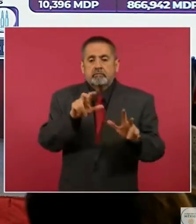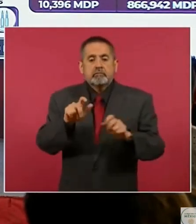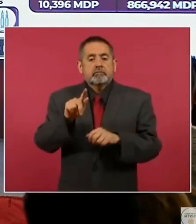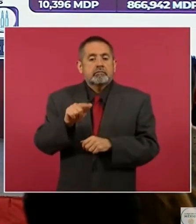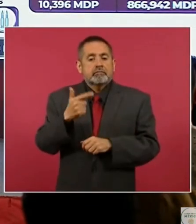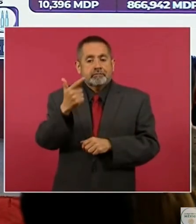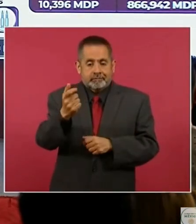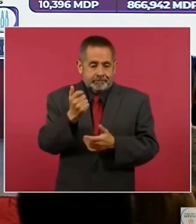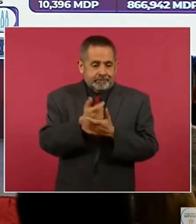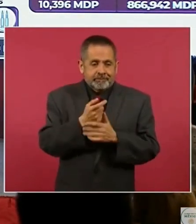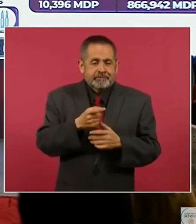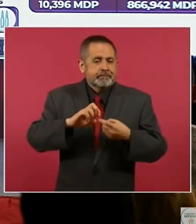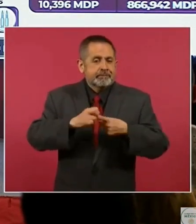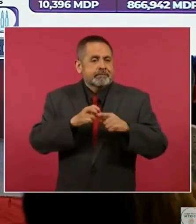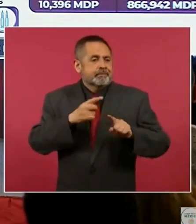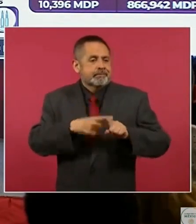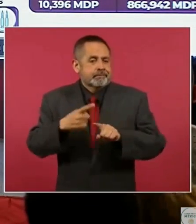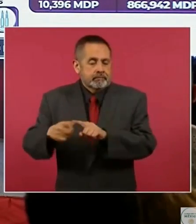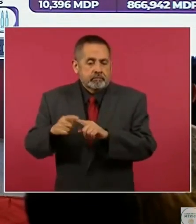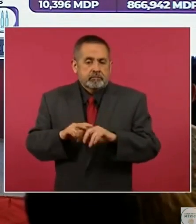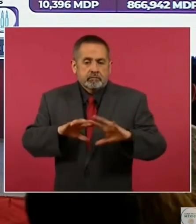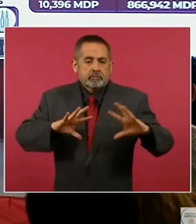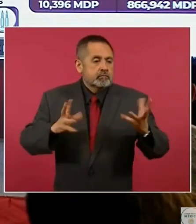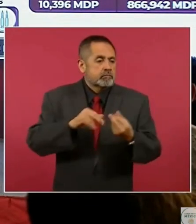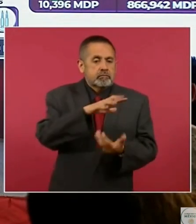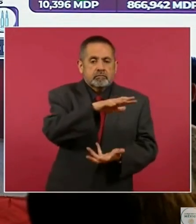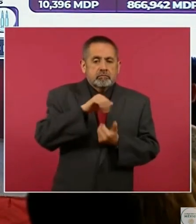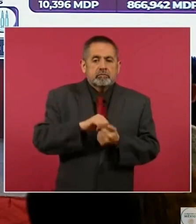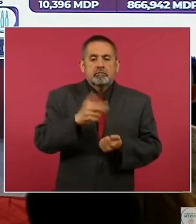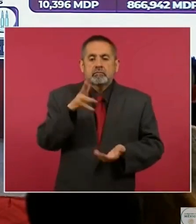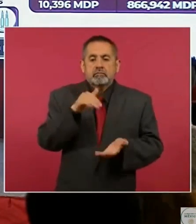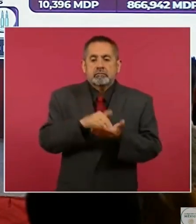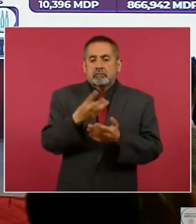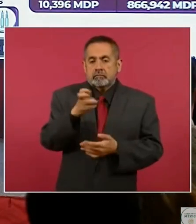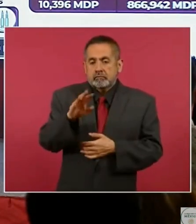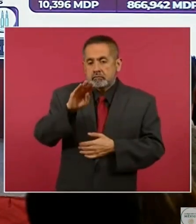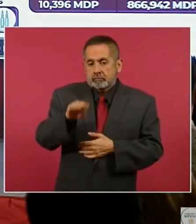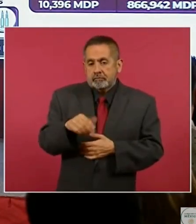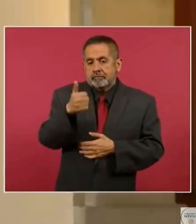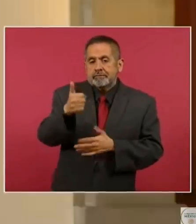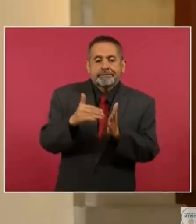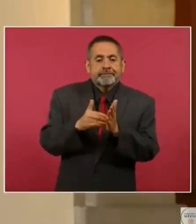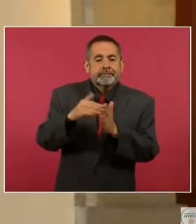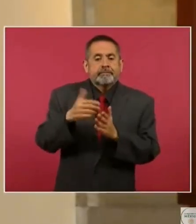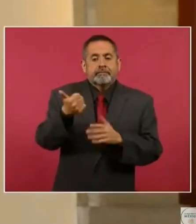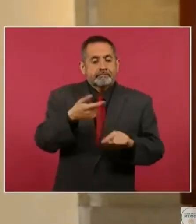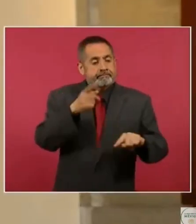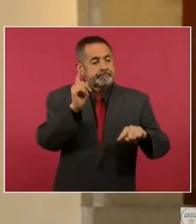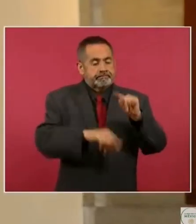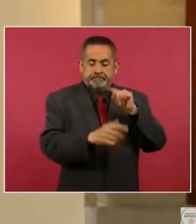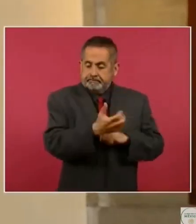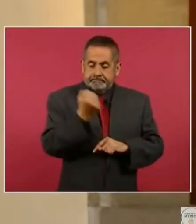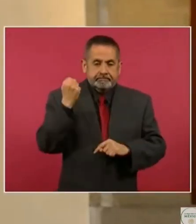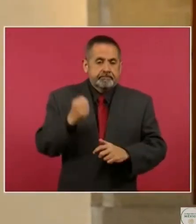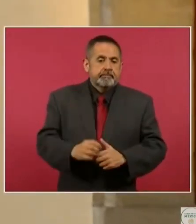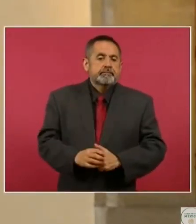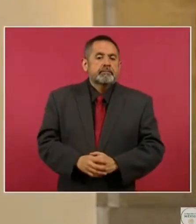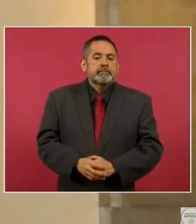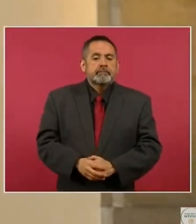877 cartuchos, y la recaudación son de 10.396 millones de pesos en este periodo. Adelante.